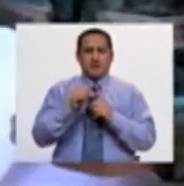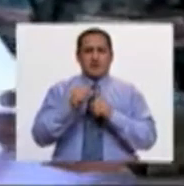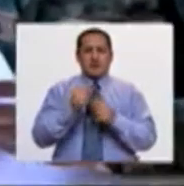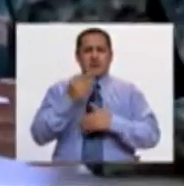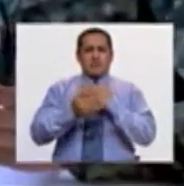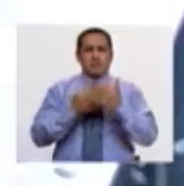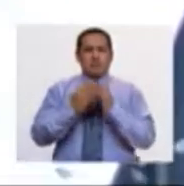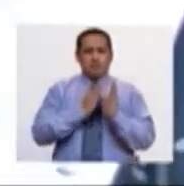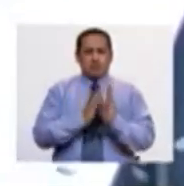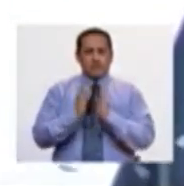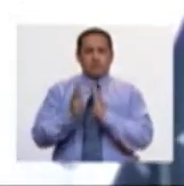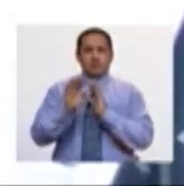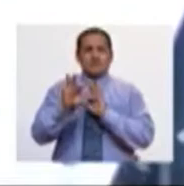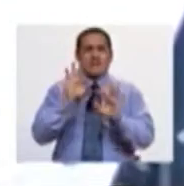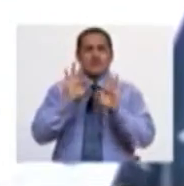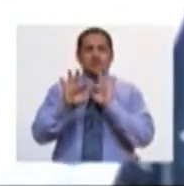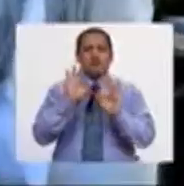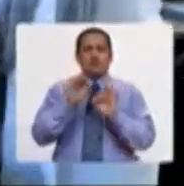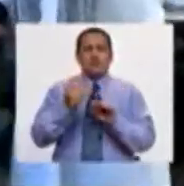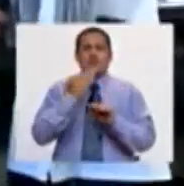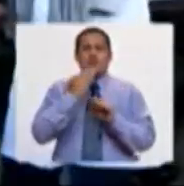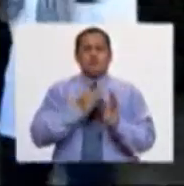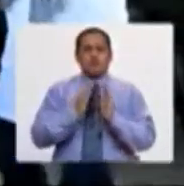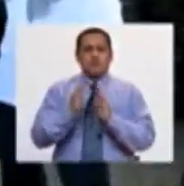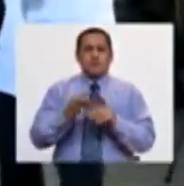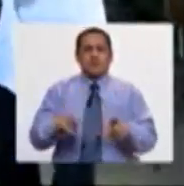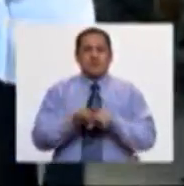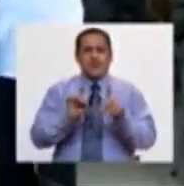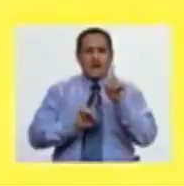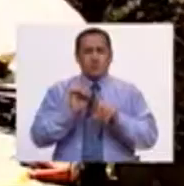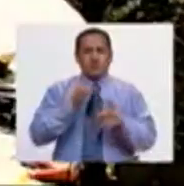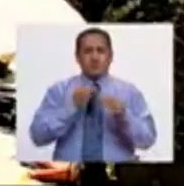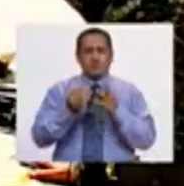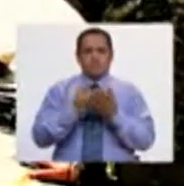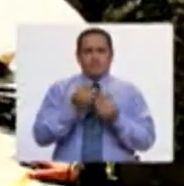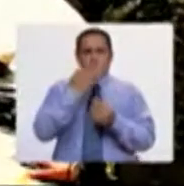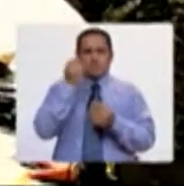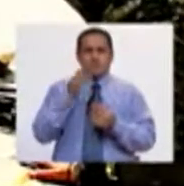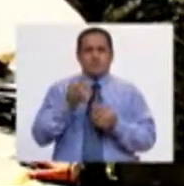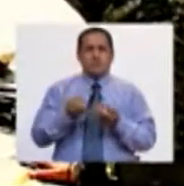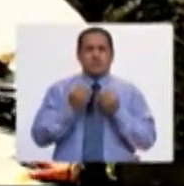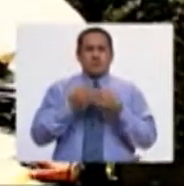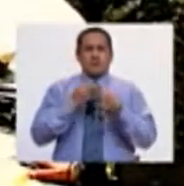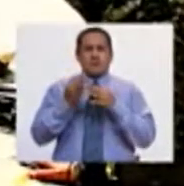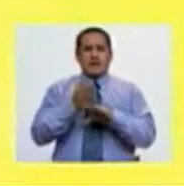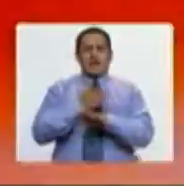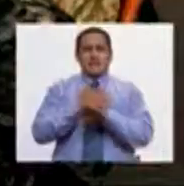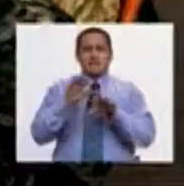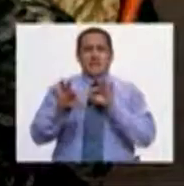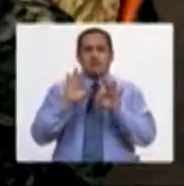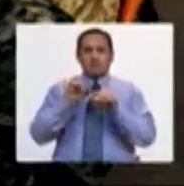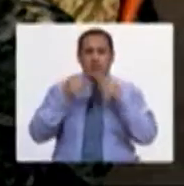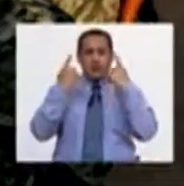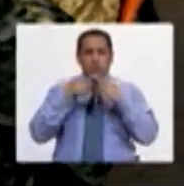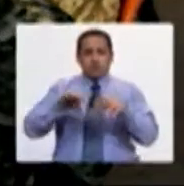abrió paso en el procedimiento de selección, procedimiento que han señalado como discriminatorio, pues tras ser